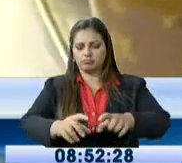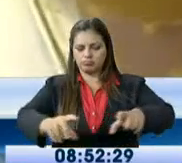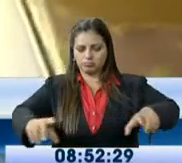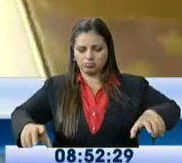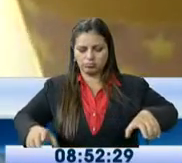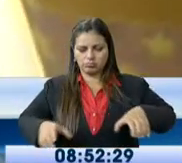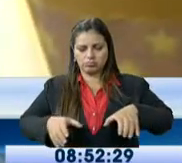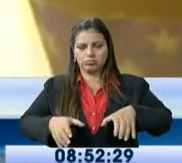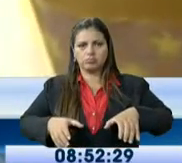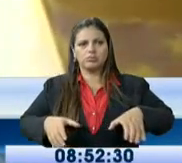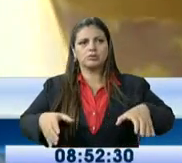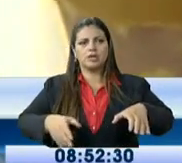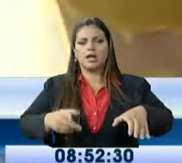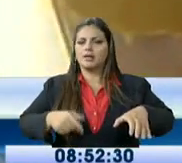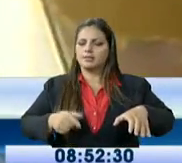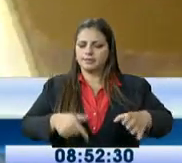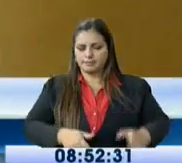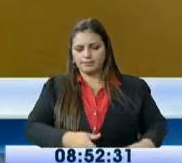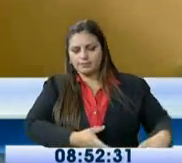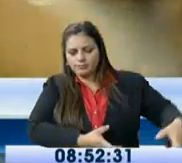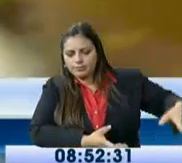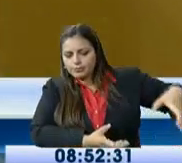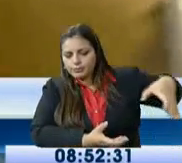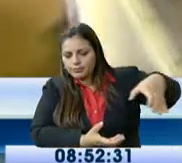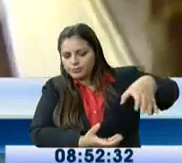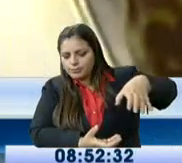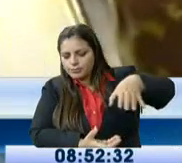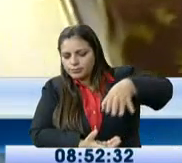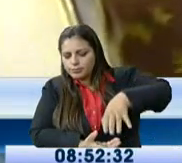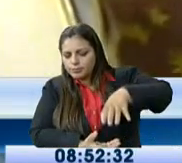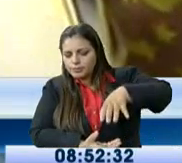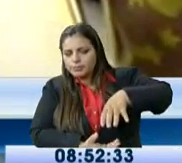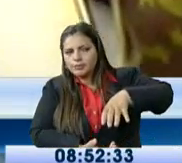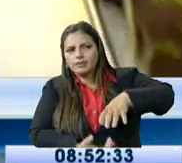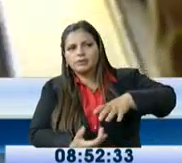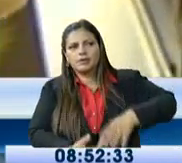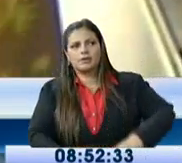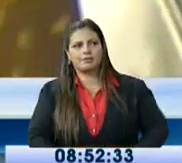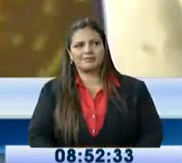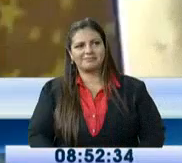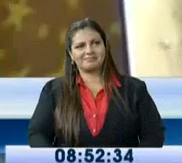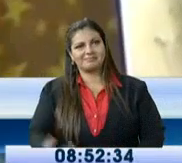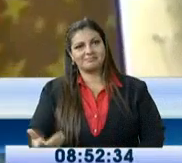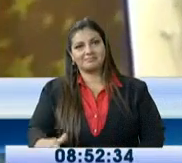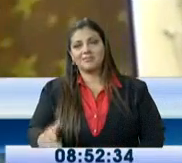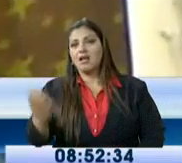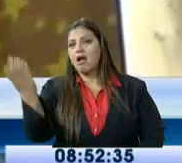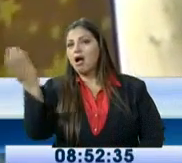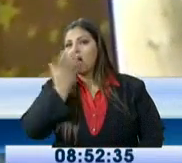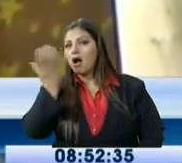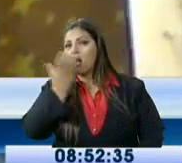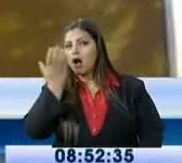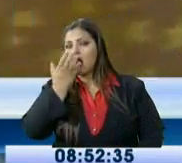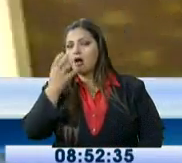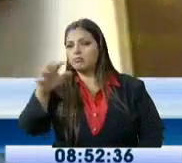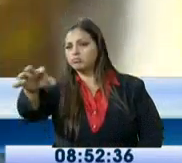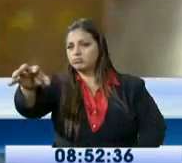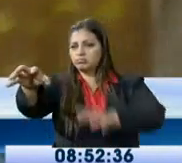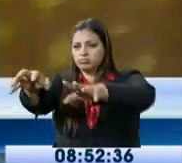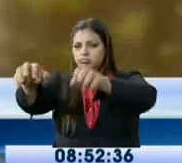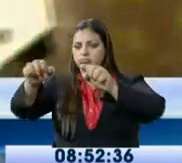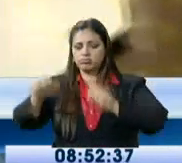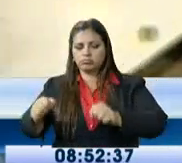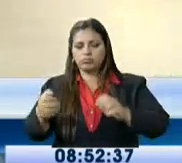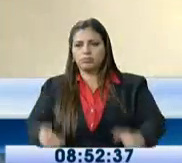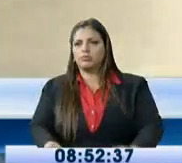Claro, eso es lo que se va a poner la mezcla allí para que luego quede, ahí vemos el producto ya, sí, ya finalizado. El producto ya está terminado y ahí ya se